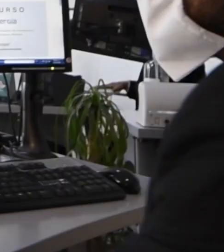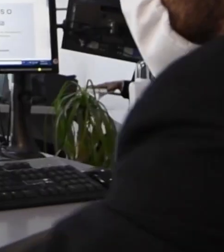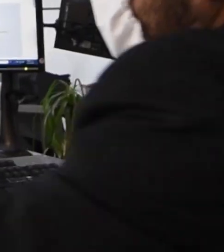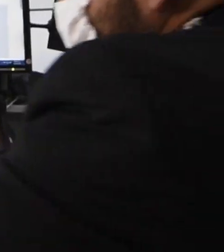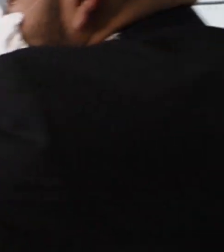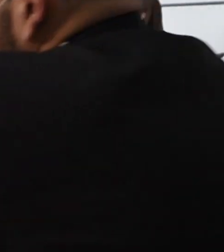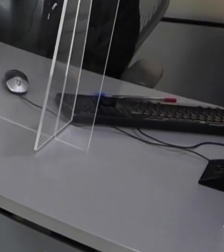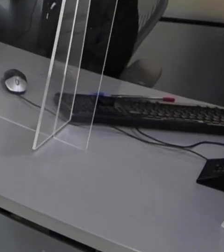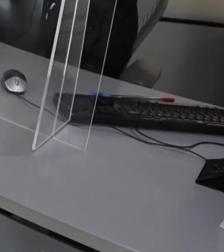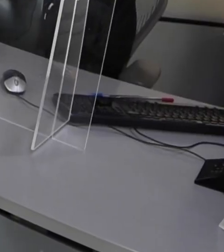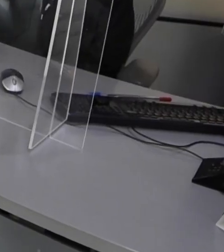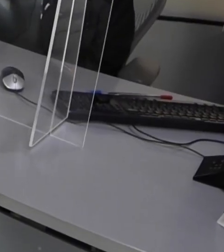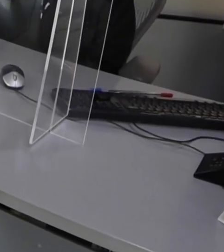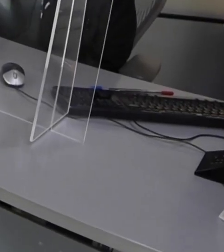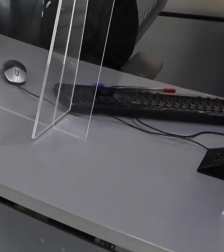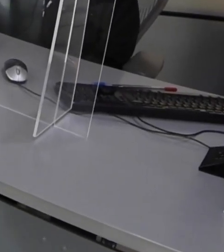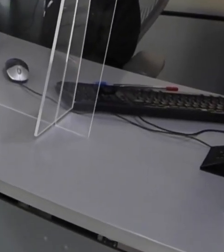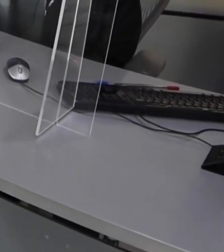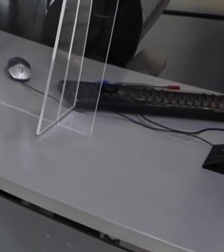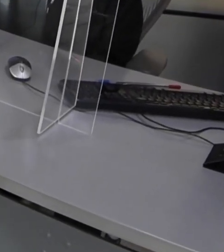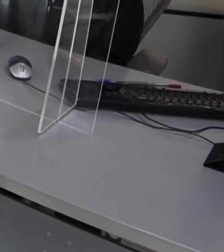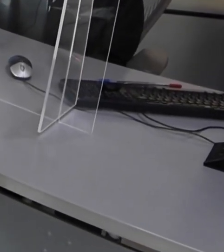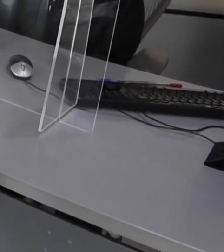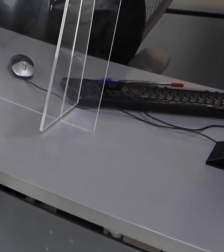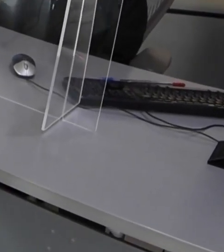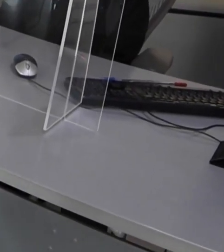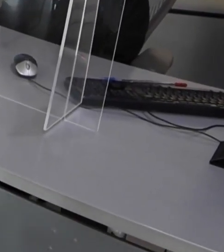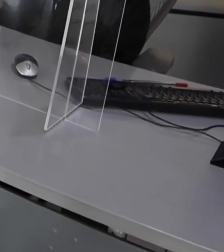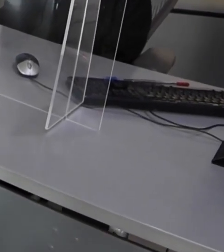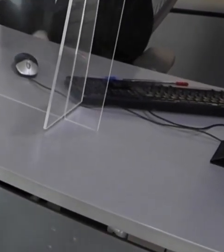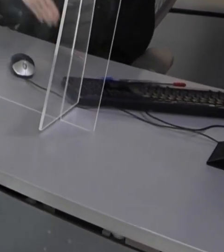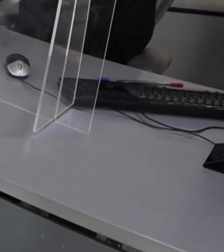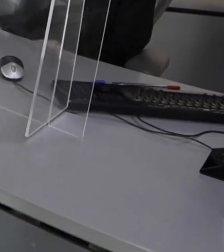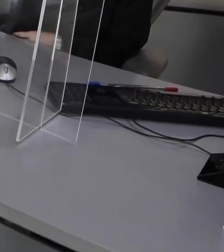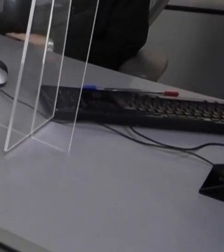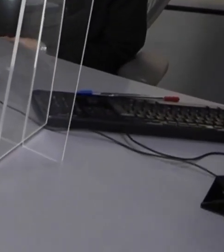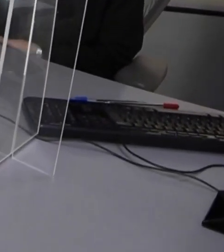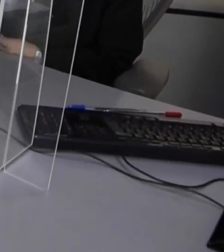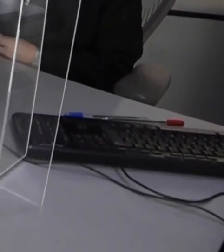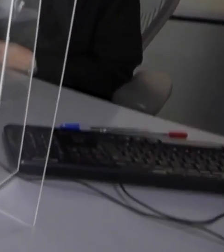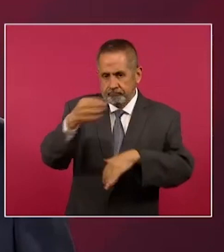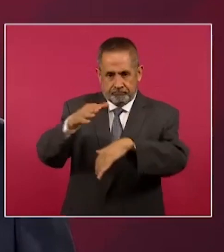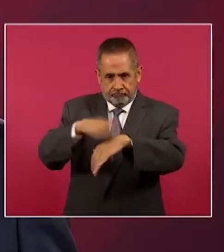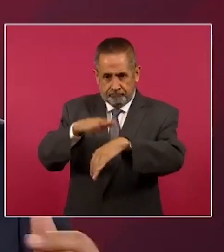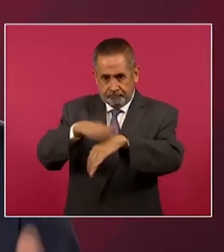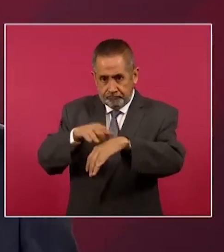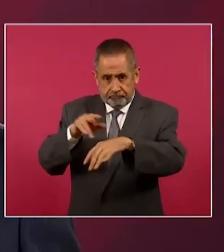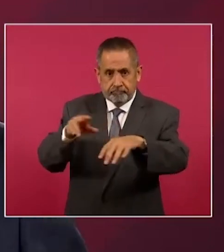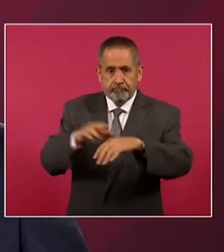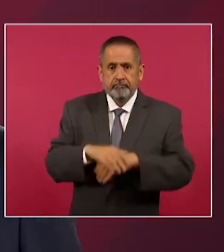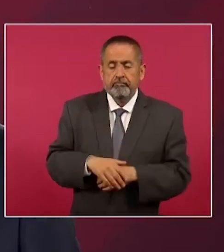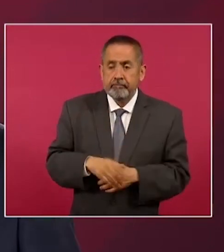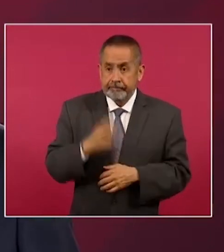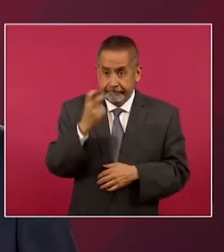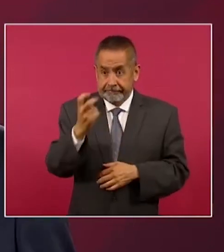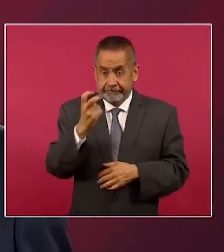la respuesta fue amplia desde Palacio Nacional. El verdadero ganador es el consumidor. Que llevamos a